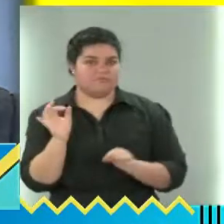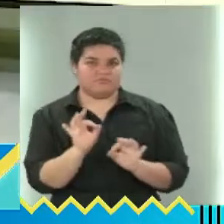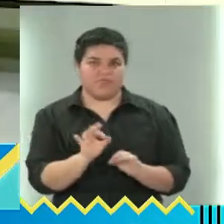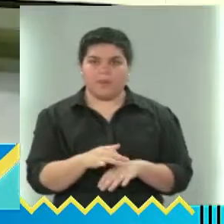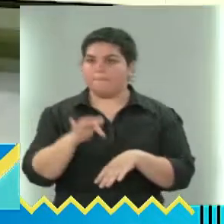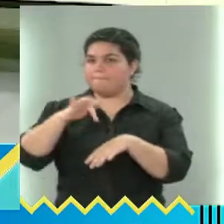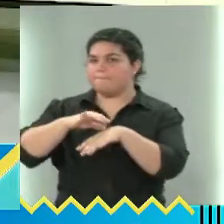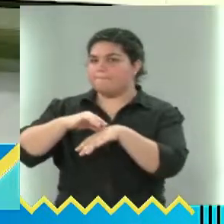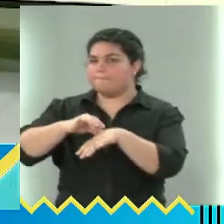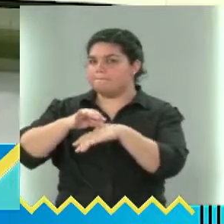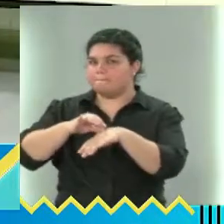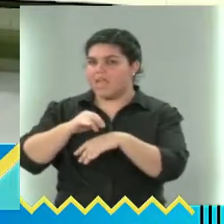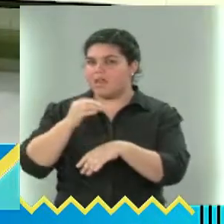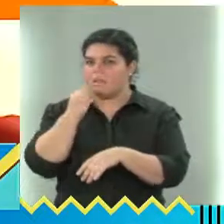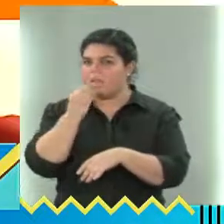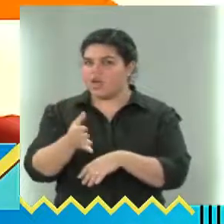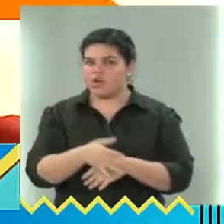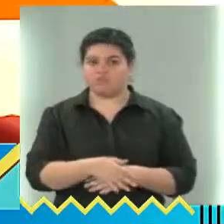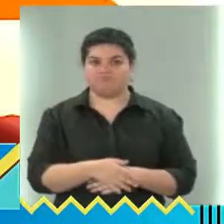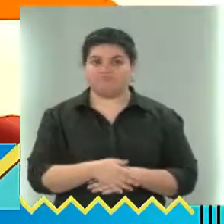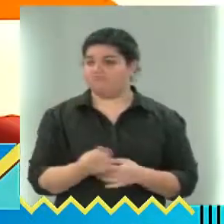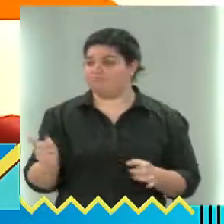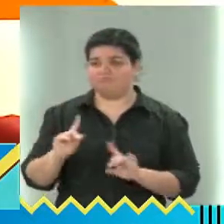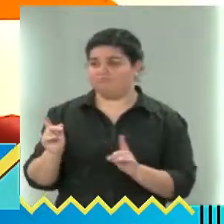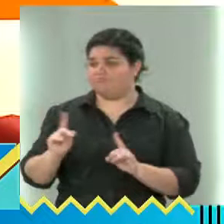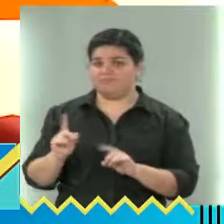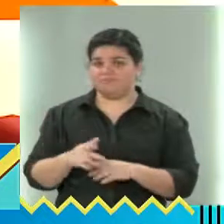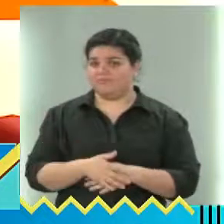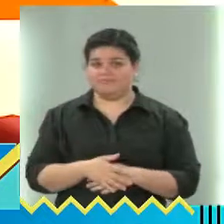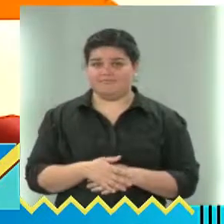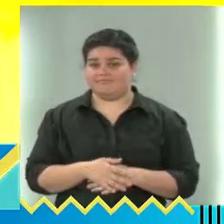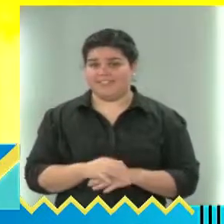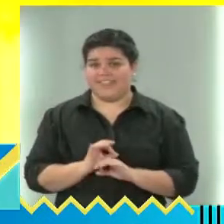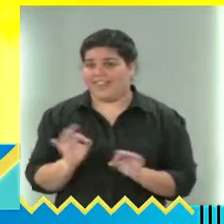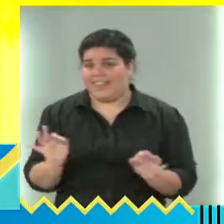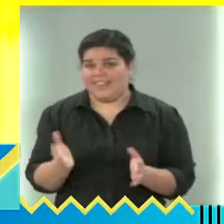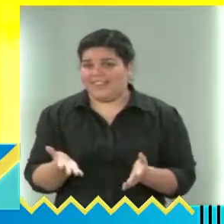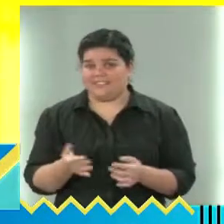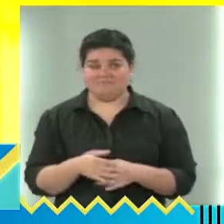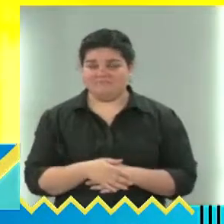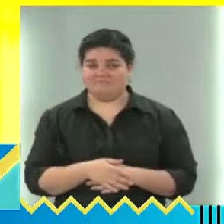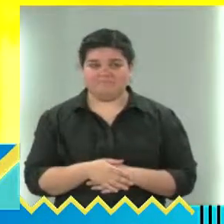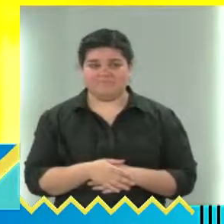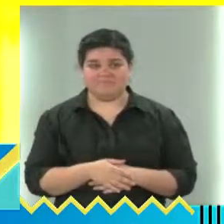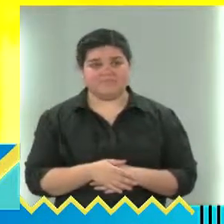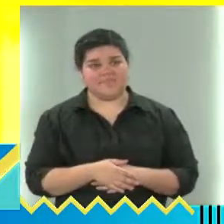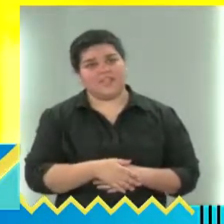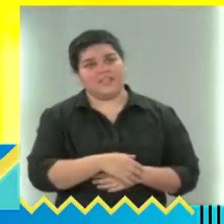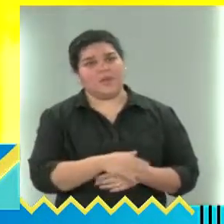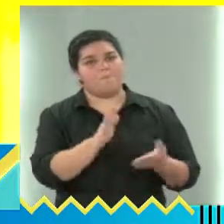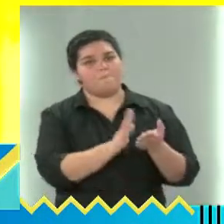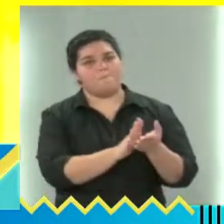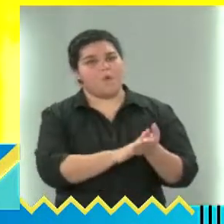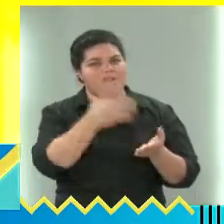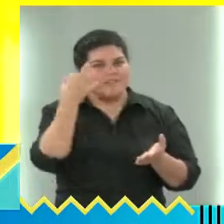por ejemplo? No. No hay beneficio físico. Sí, digamos cierto, pero todavía no hay mucha evidencia